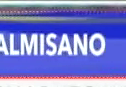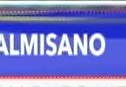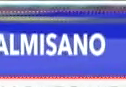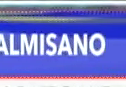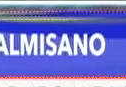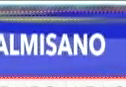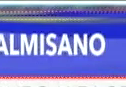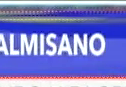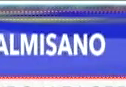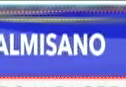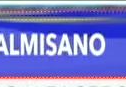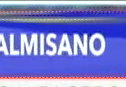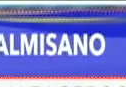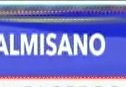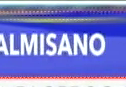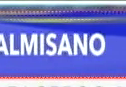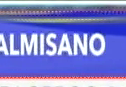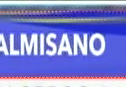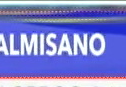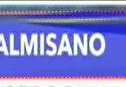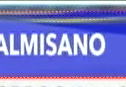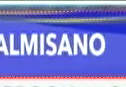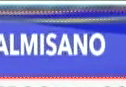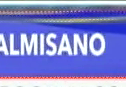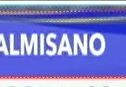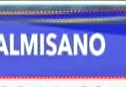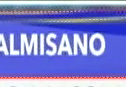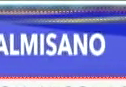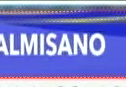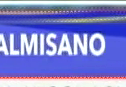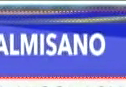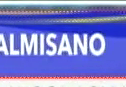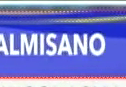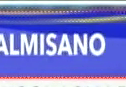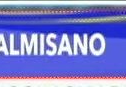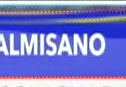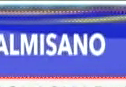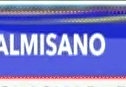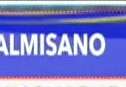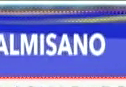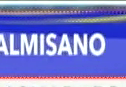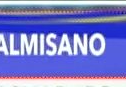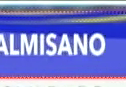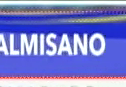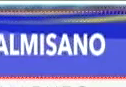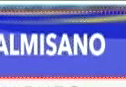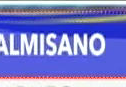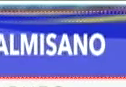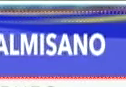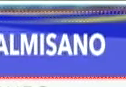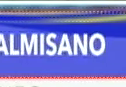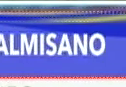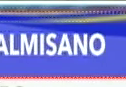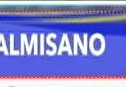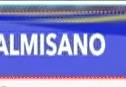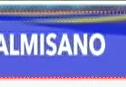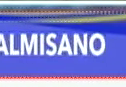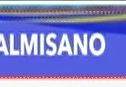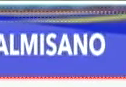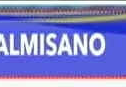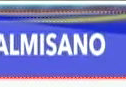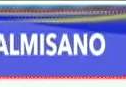vamos a parar presidente sepa usted que aquí en carabobo hay trabajadores hay personas que vamos a estar al frente de la producción nacional